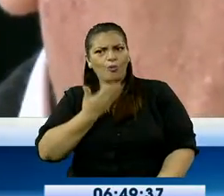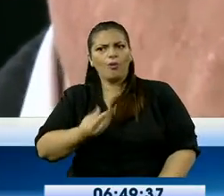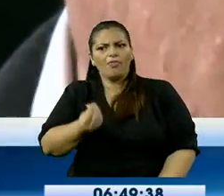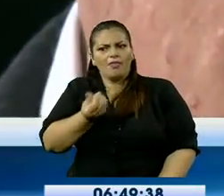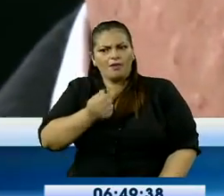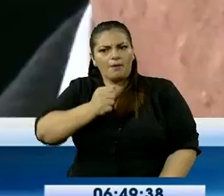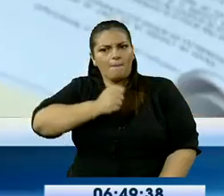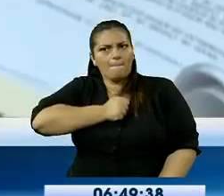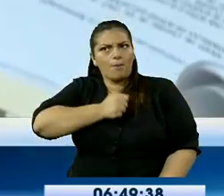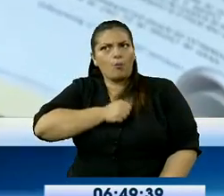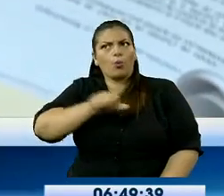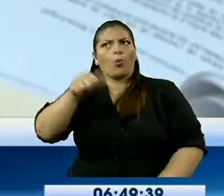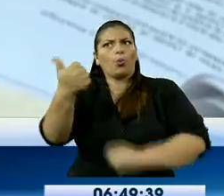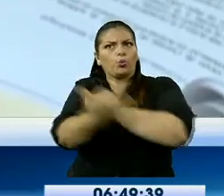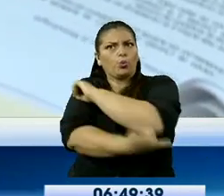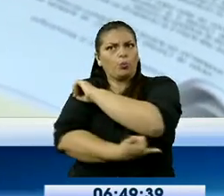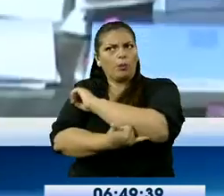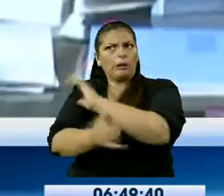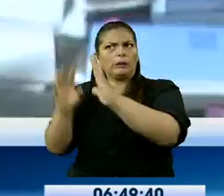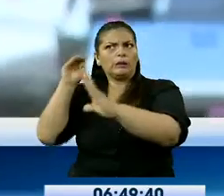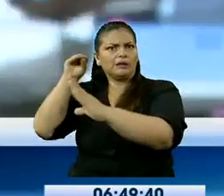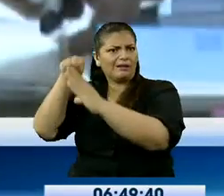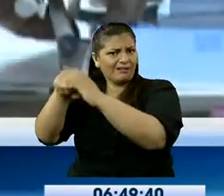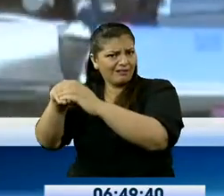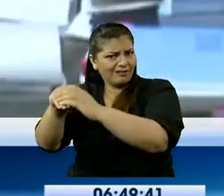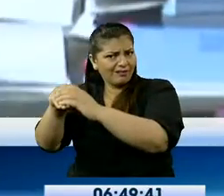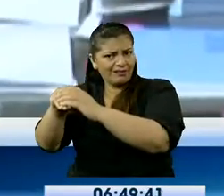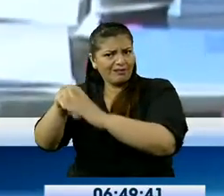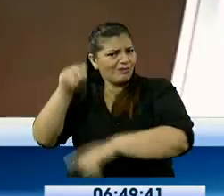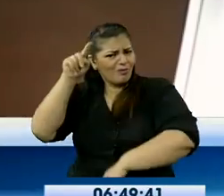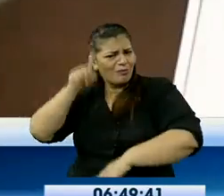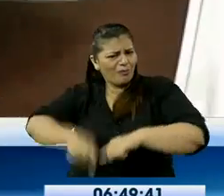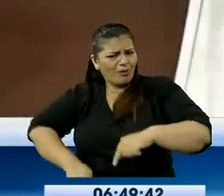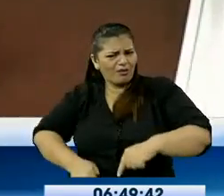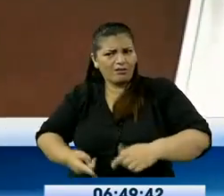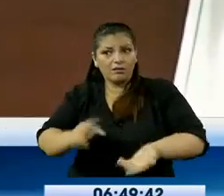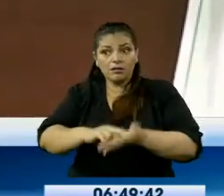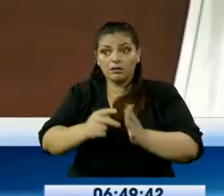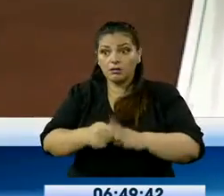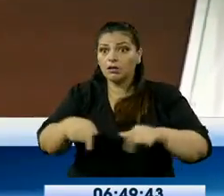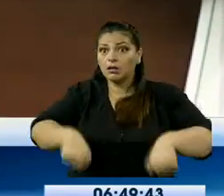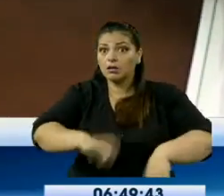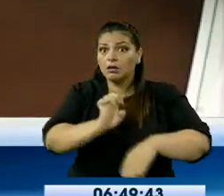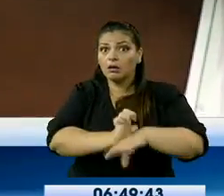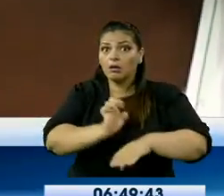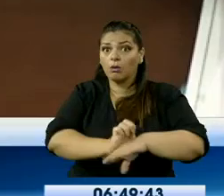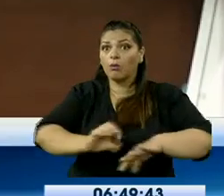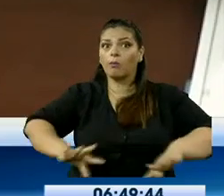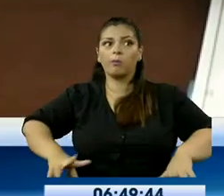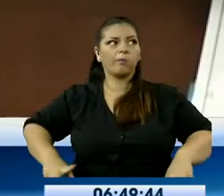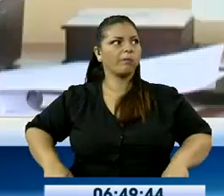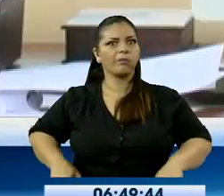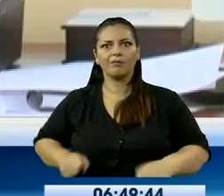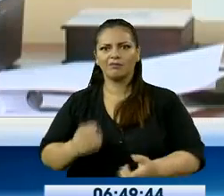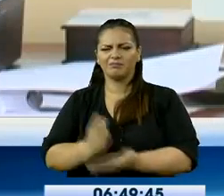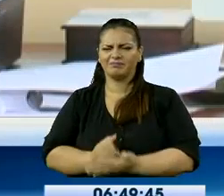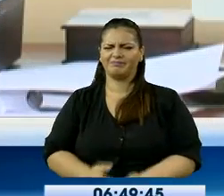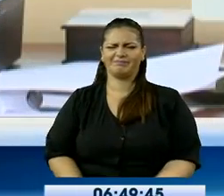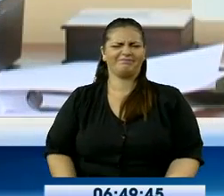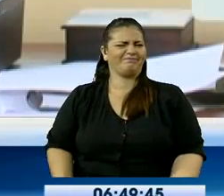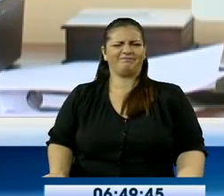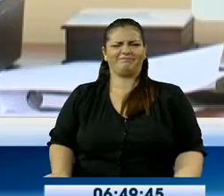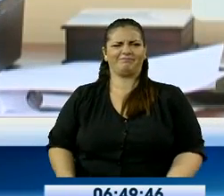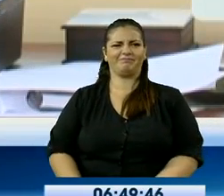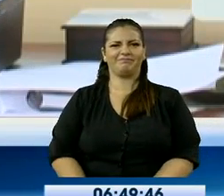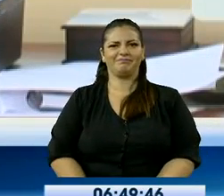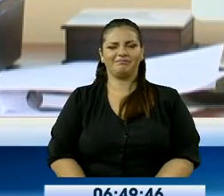paraísos fiscales no combatirá la corrupción en el país, pues el Ecuador no tiene injerencia en las leyes internacionales. Porque además no está